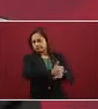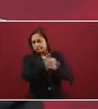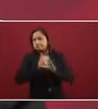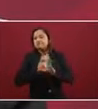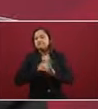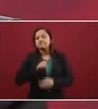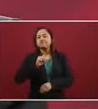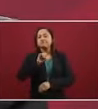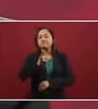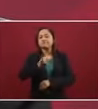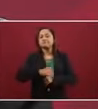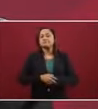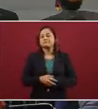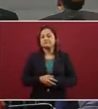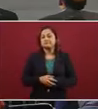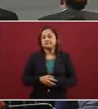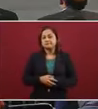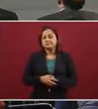Y